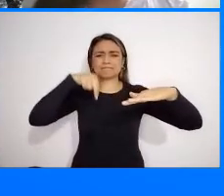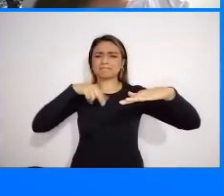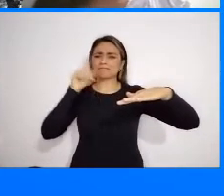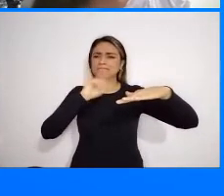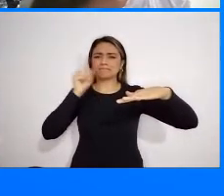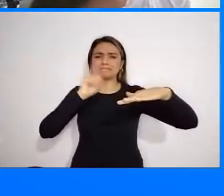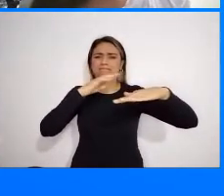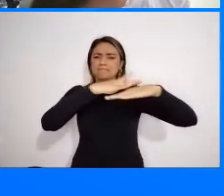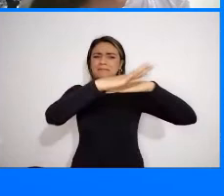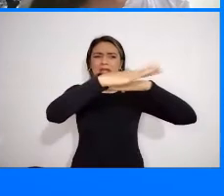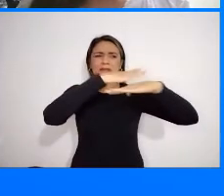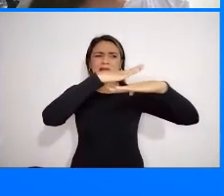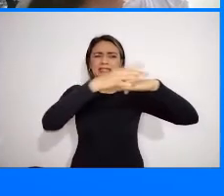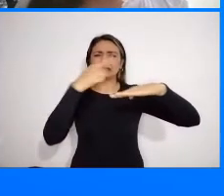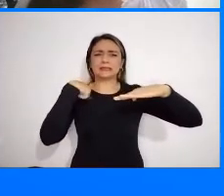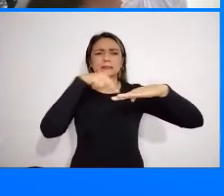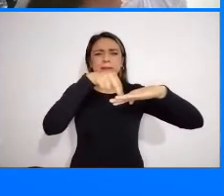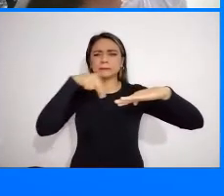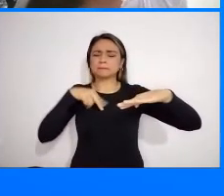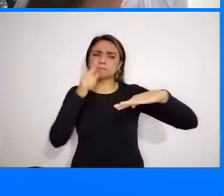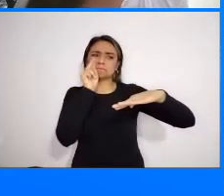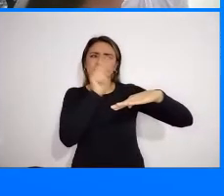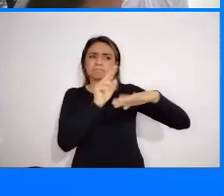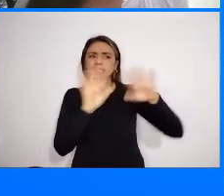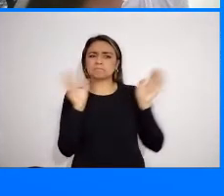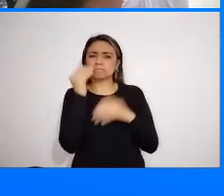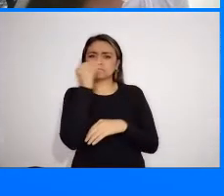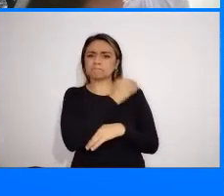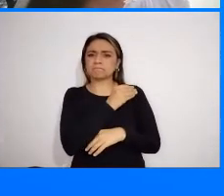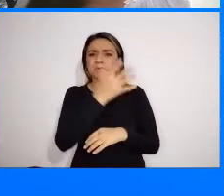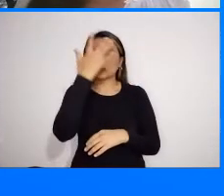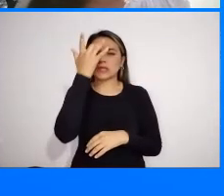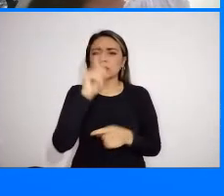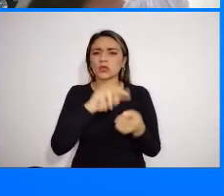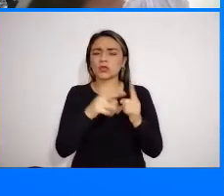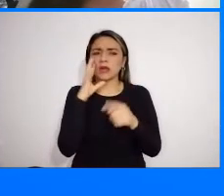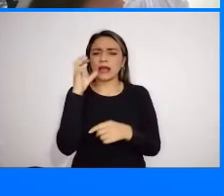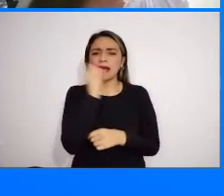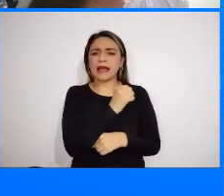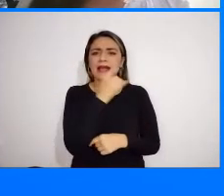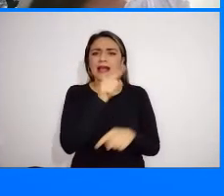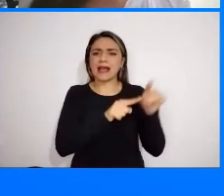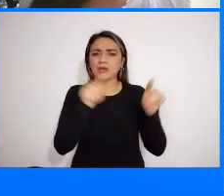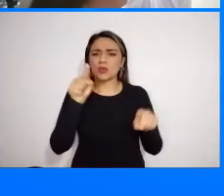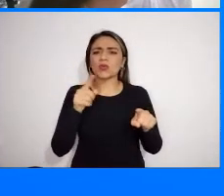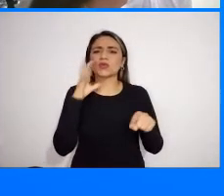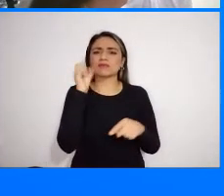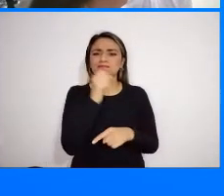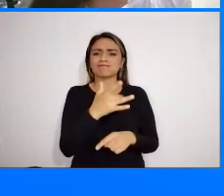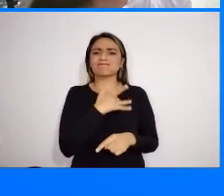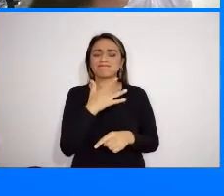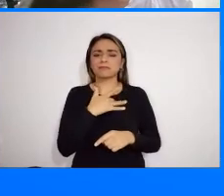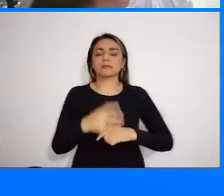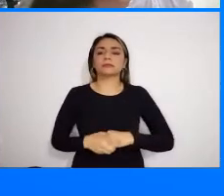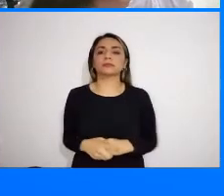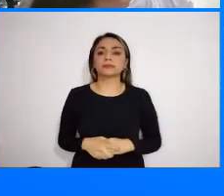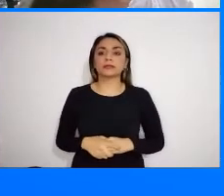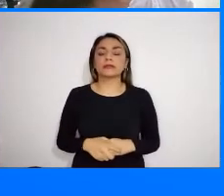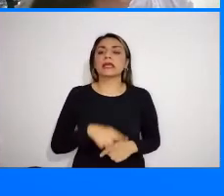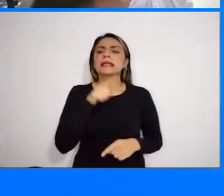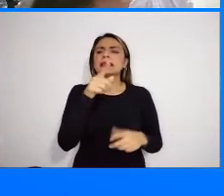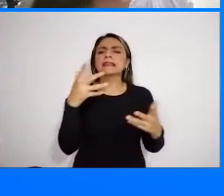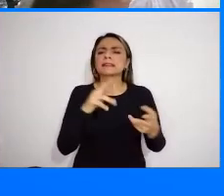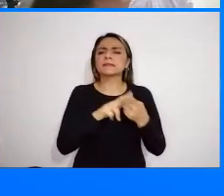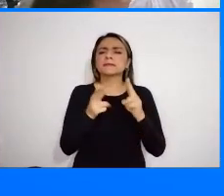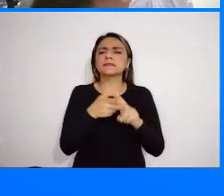del litoral porque pues lo pude evidenciar en algunas partes. ¿Eso a qué